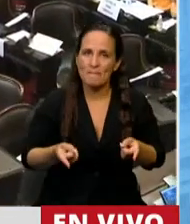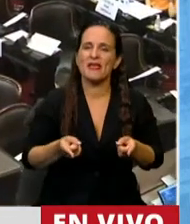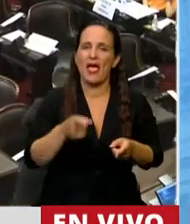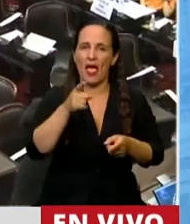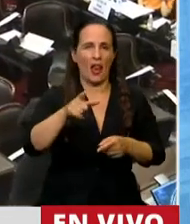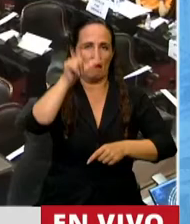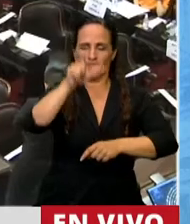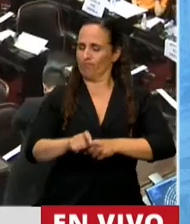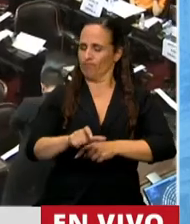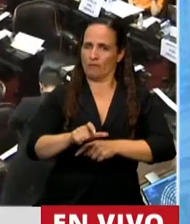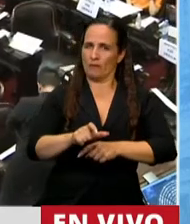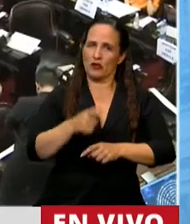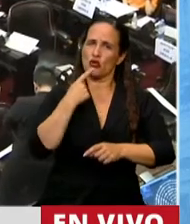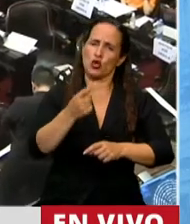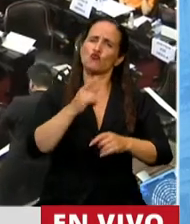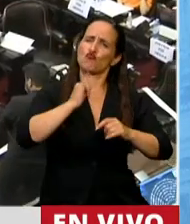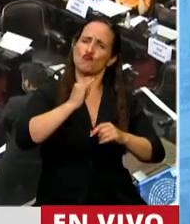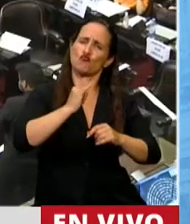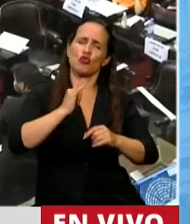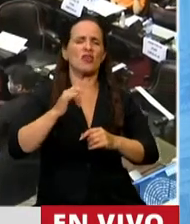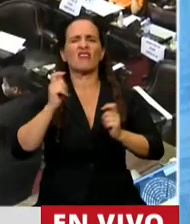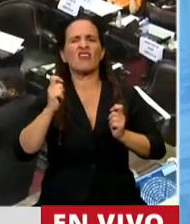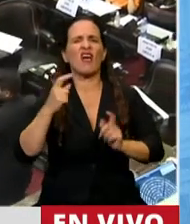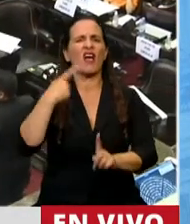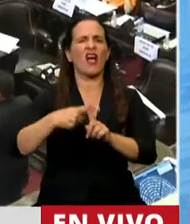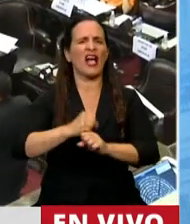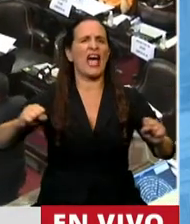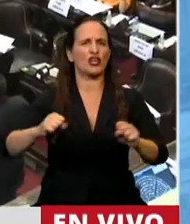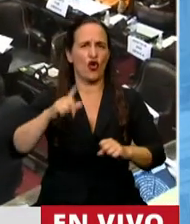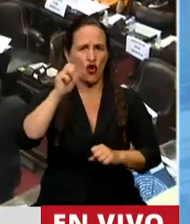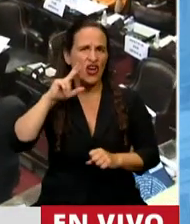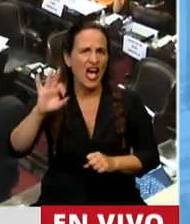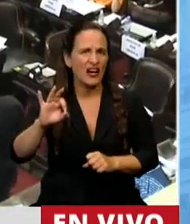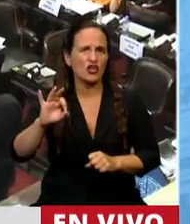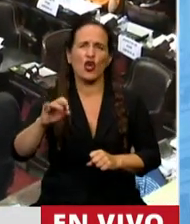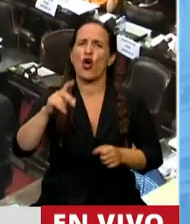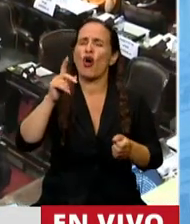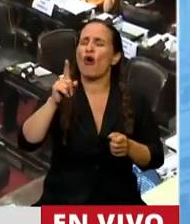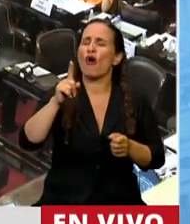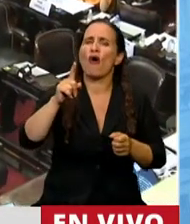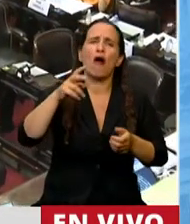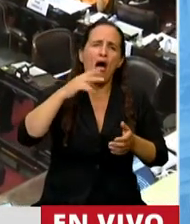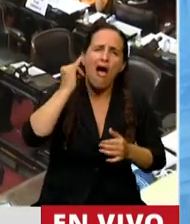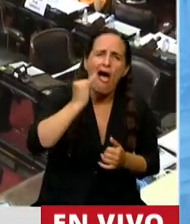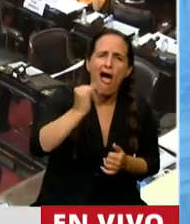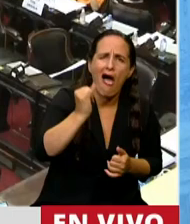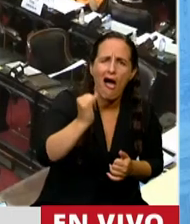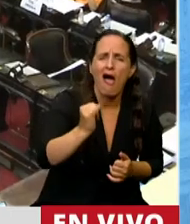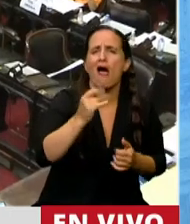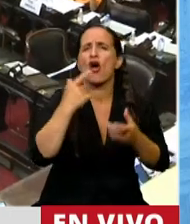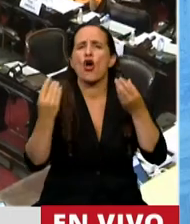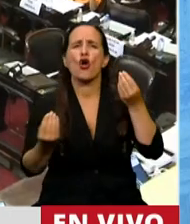abanderada de la República y las instituciones, Lilita Carrió, en conferencia de prensa por TN, confesando